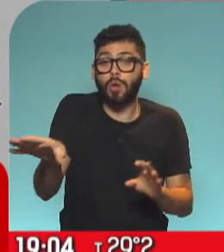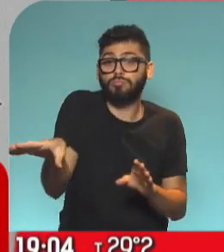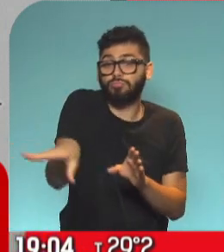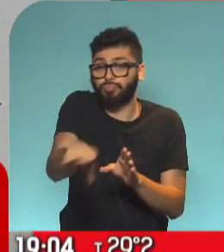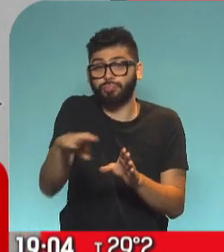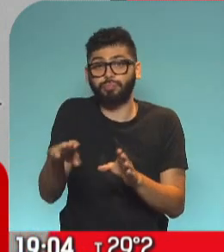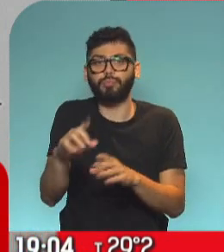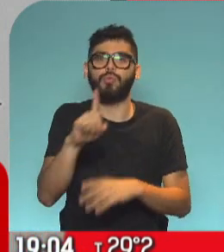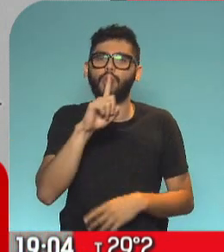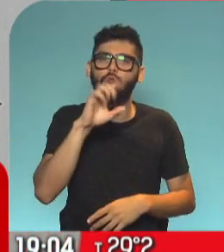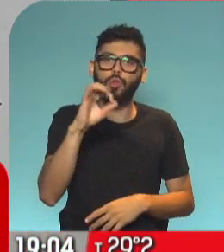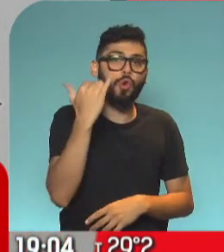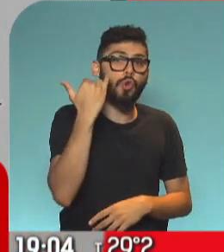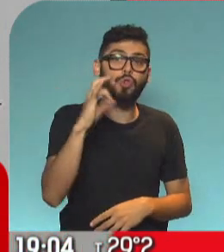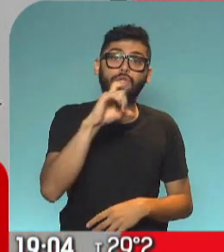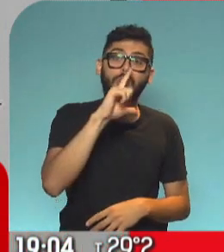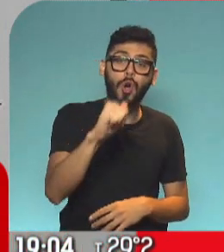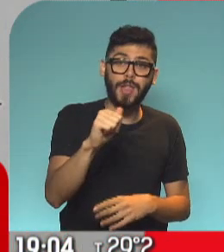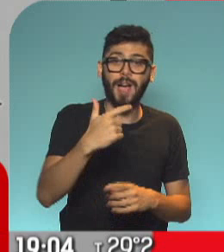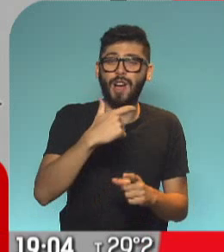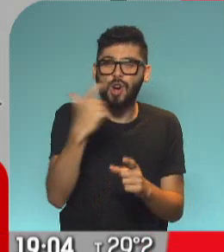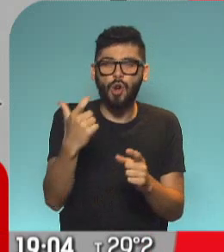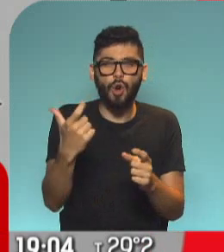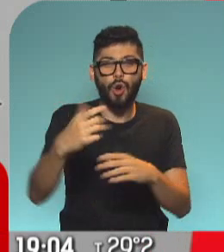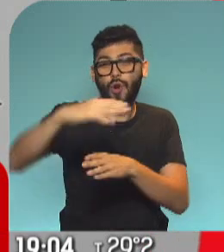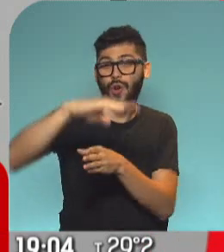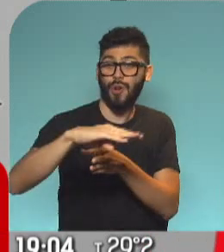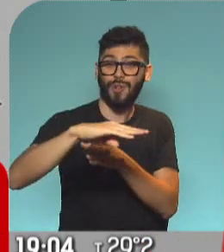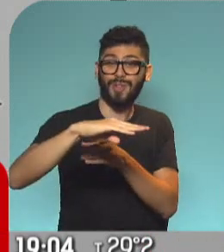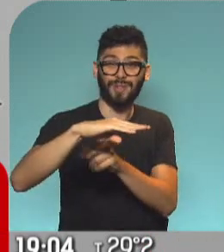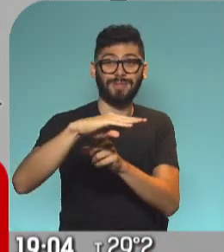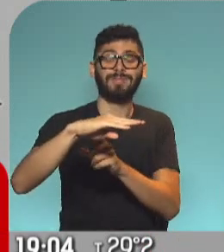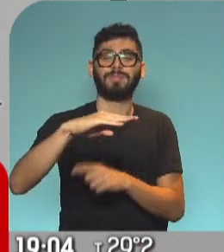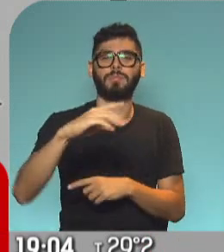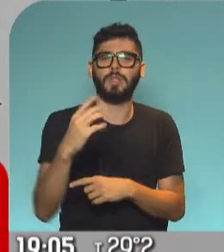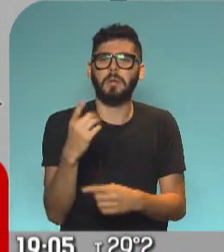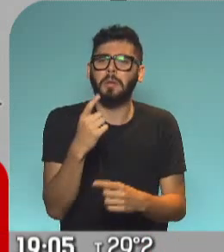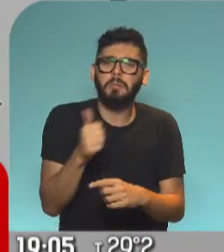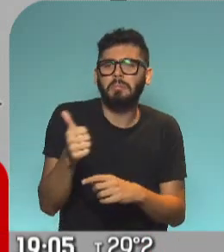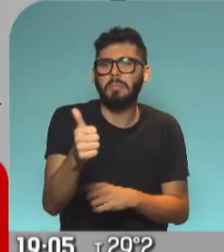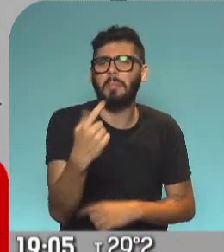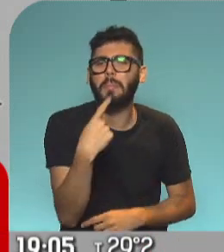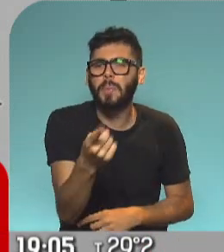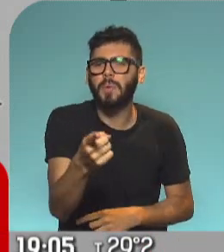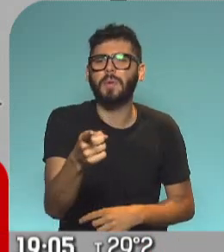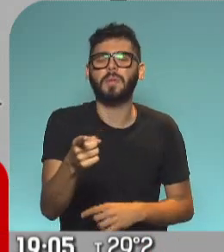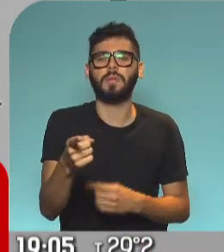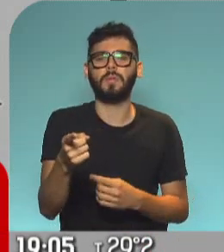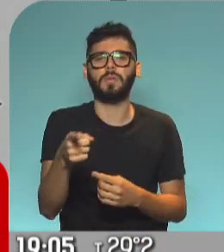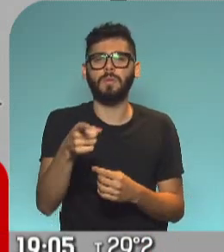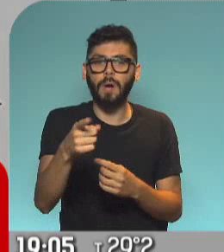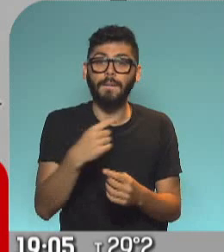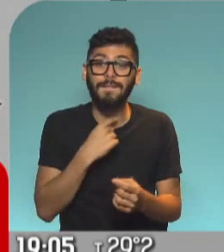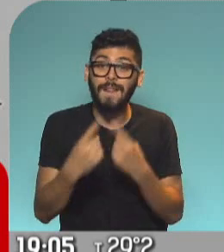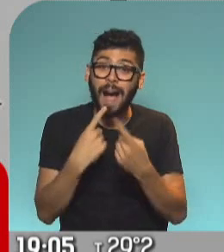bordo que está en este momento sobre la vereda hablé con ella de manifesta y le pregunté si tenía intenciones de hablar